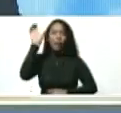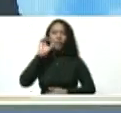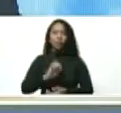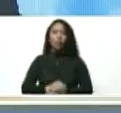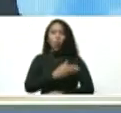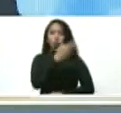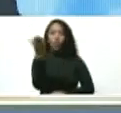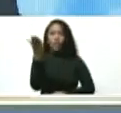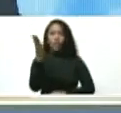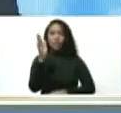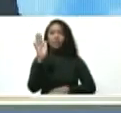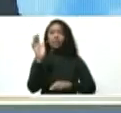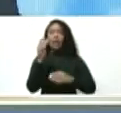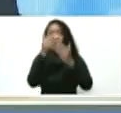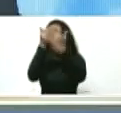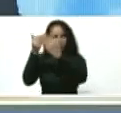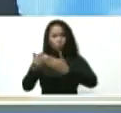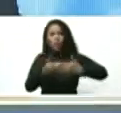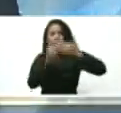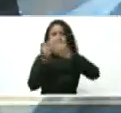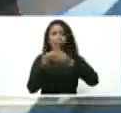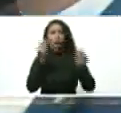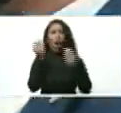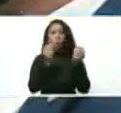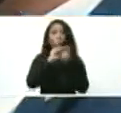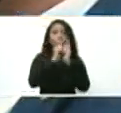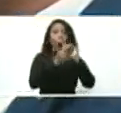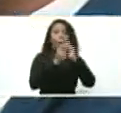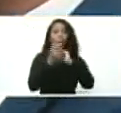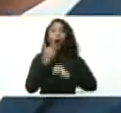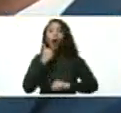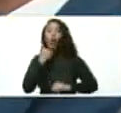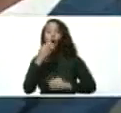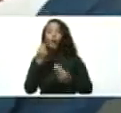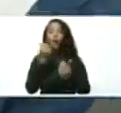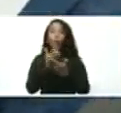Ustedes son estudiosos de los fenómenos de la economía